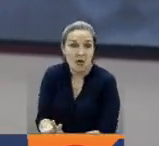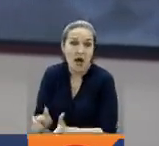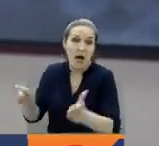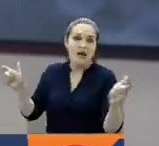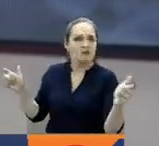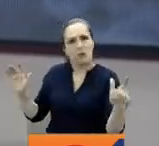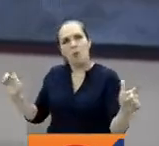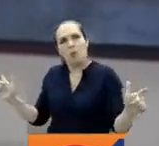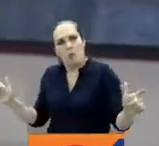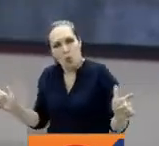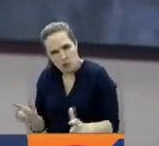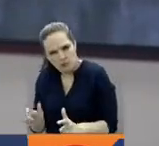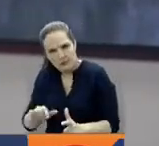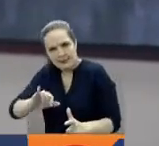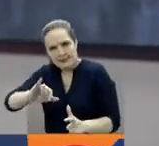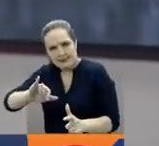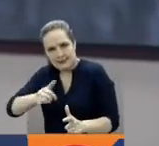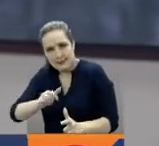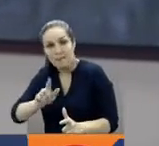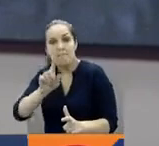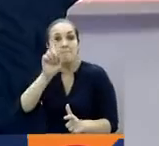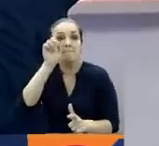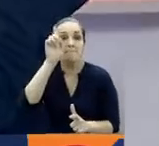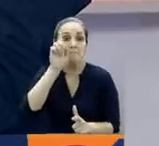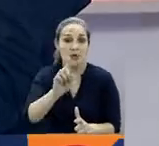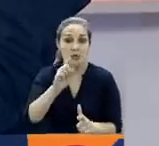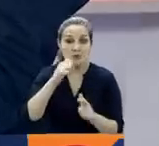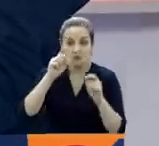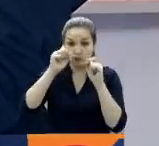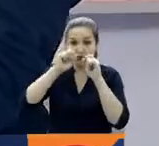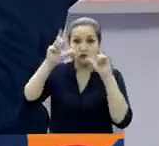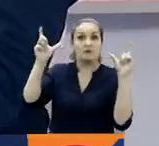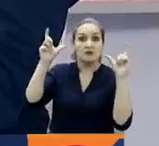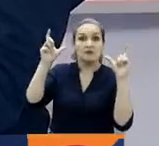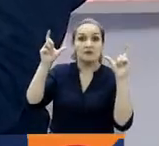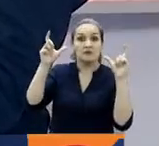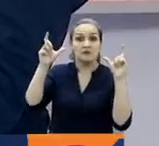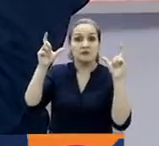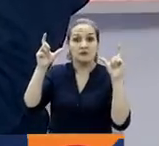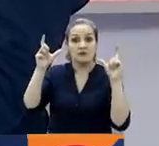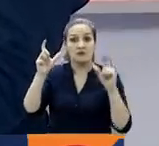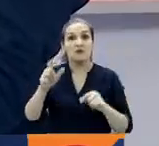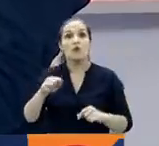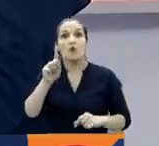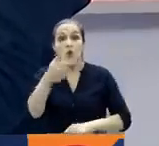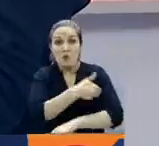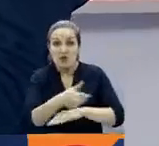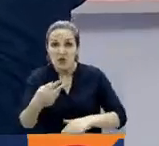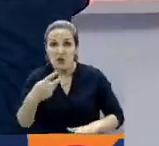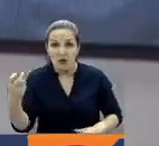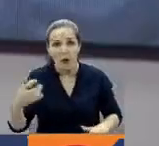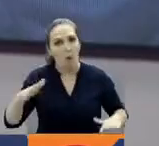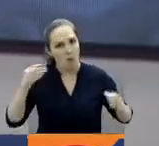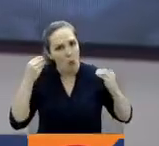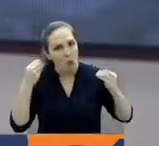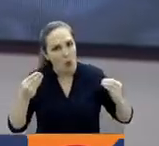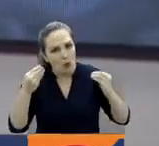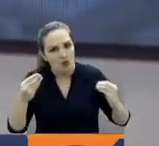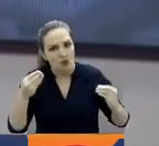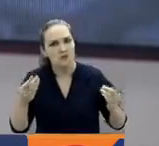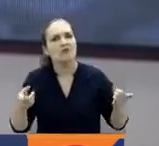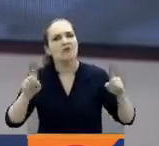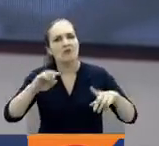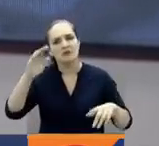alta, a mí me sorprende, es decir, creo que salió más gente de la que yo esperaba, teniendo además en